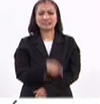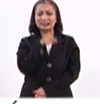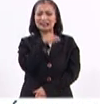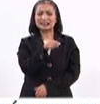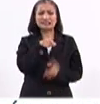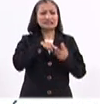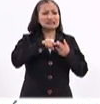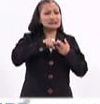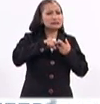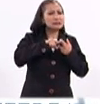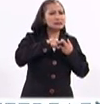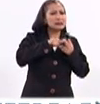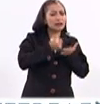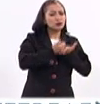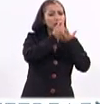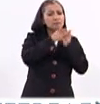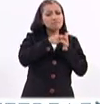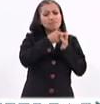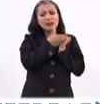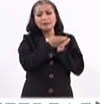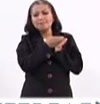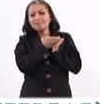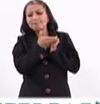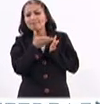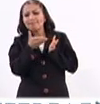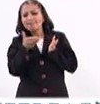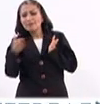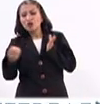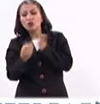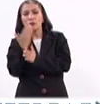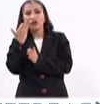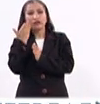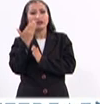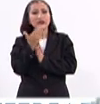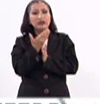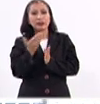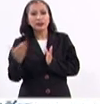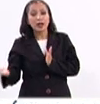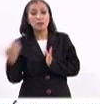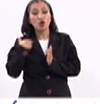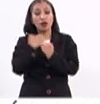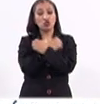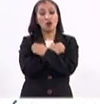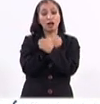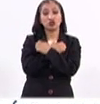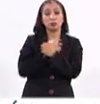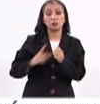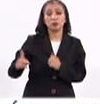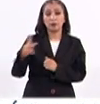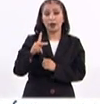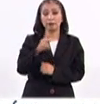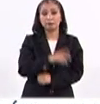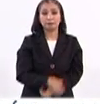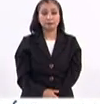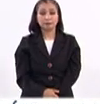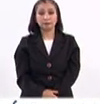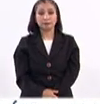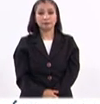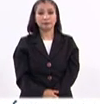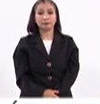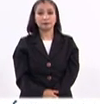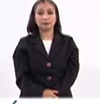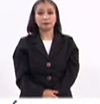marcaron el inicio de una nueva etapa en la educación pública.